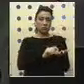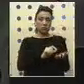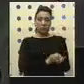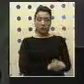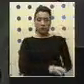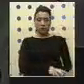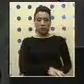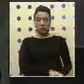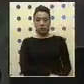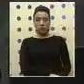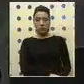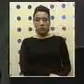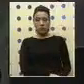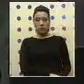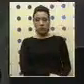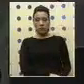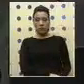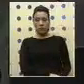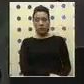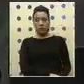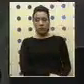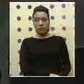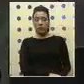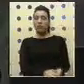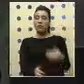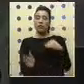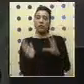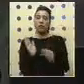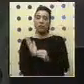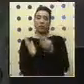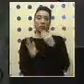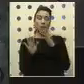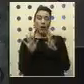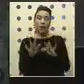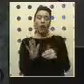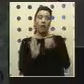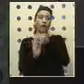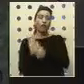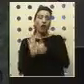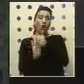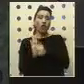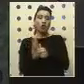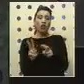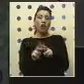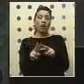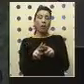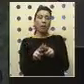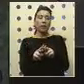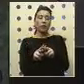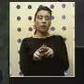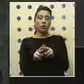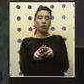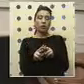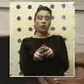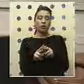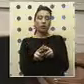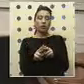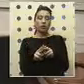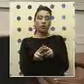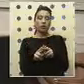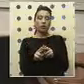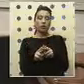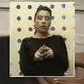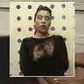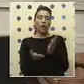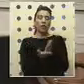Presidente. Señora Alejandra Sepulveda. Presidente, voy a incorporar también en el oficio fotografías de lo que ocurrió en ese